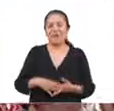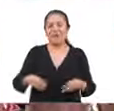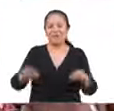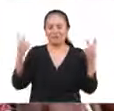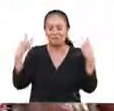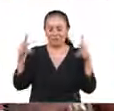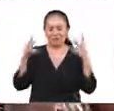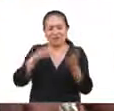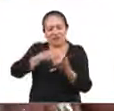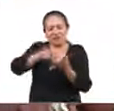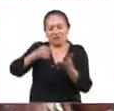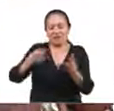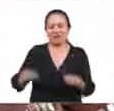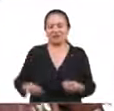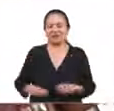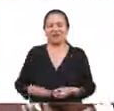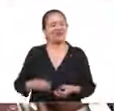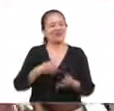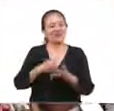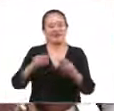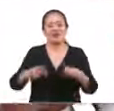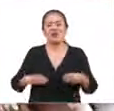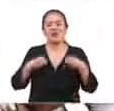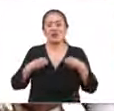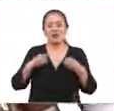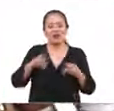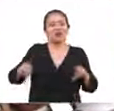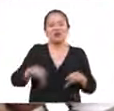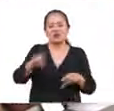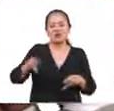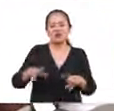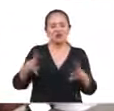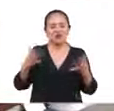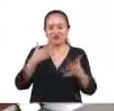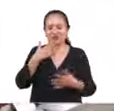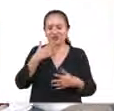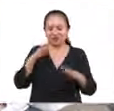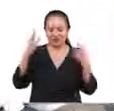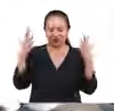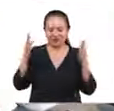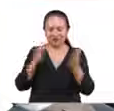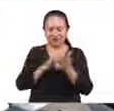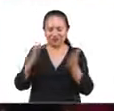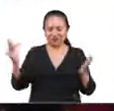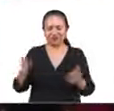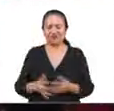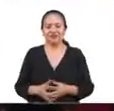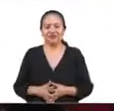Vida! ¡Que vivan las sembradoras y los pueblos originarios! Muchas gracias.